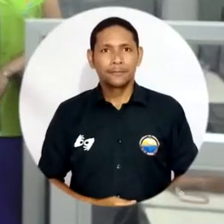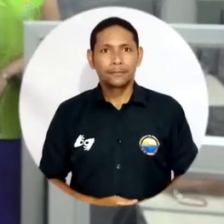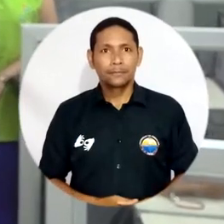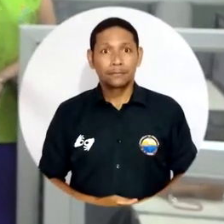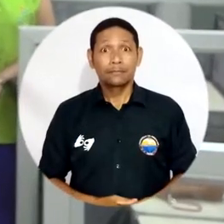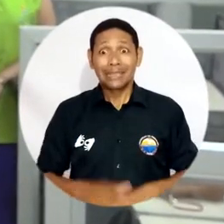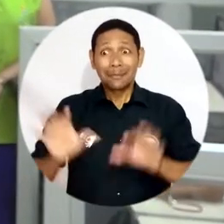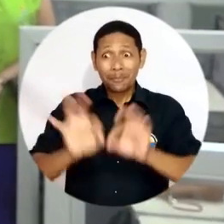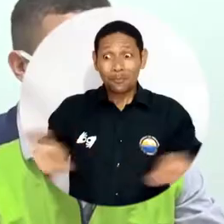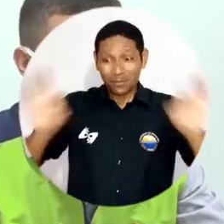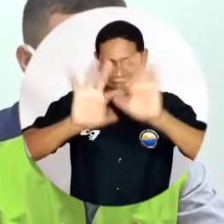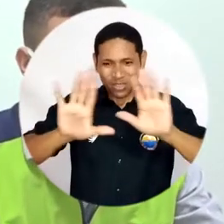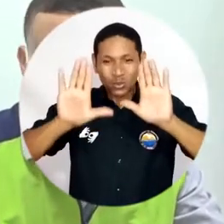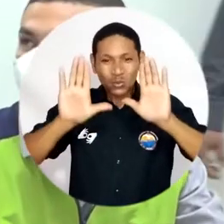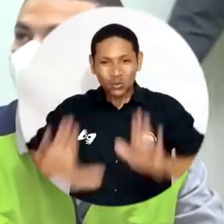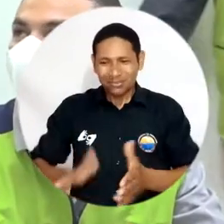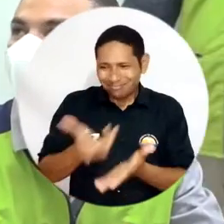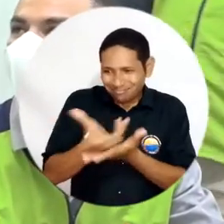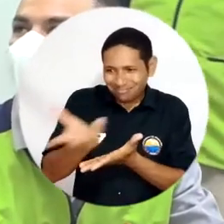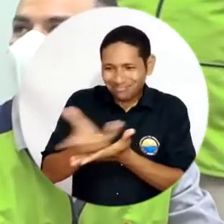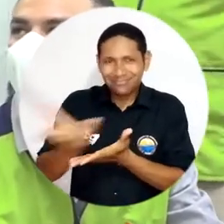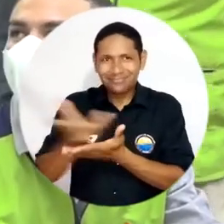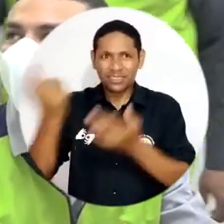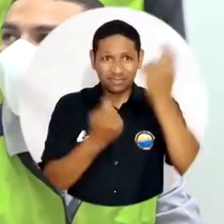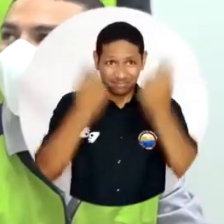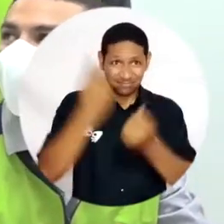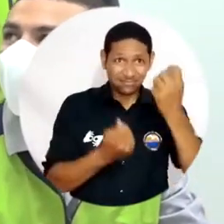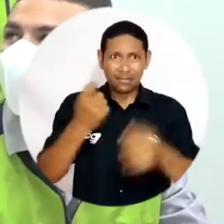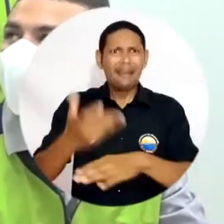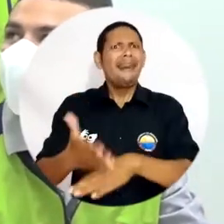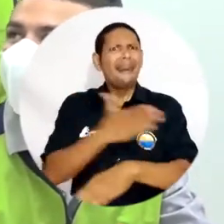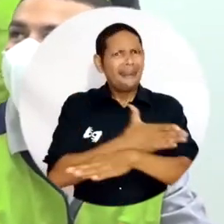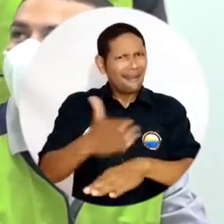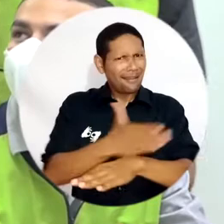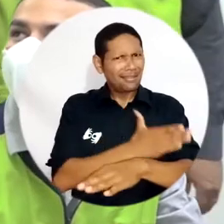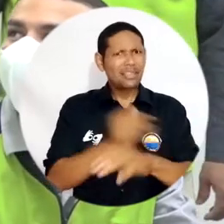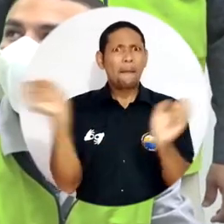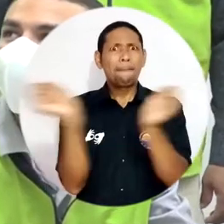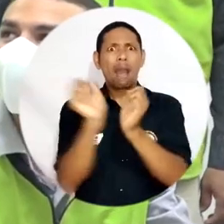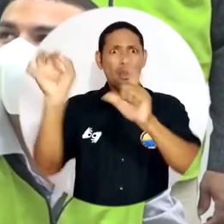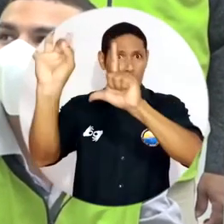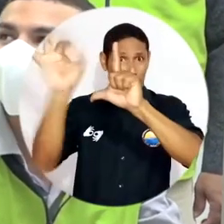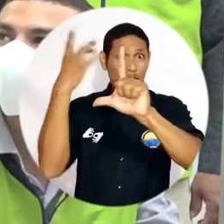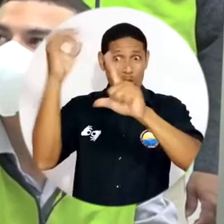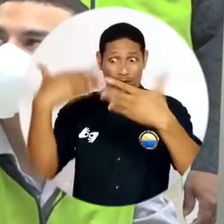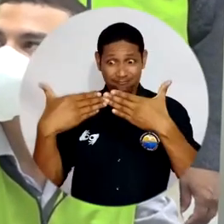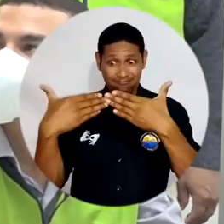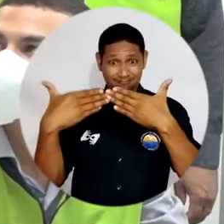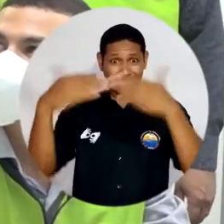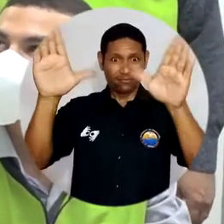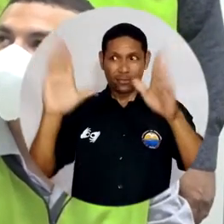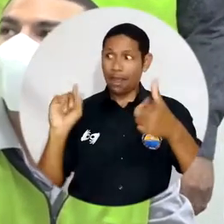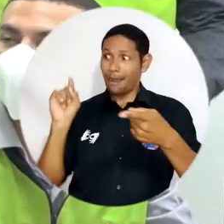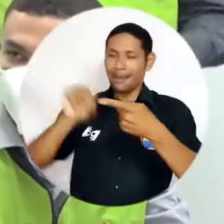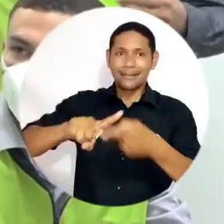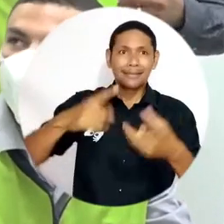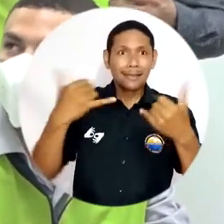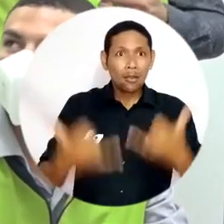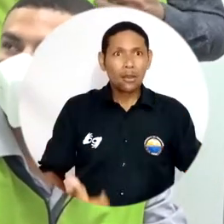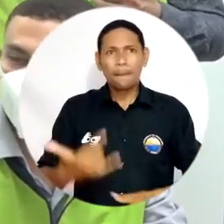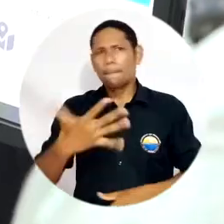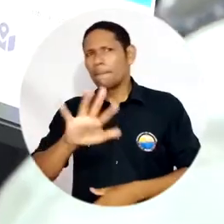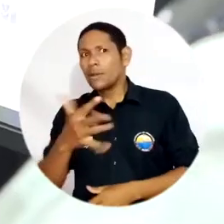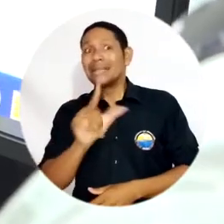mencionar que el consultorio empresarial y contable, que fue inaugurado en la virtualidad desde el mes de mayo del año en curso, hasta el momento ha presentado cerca